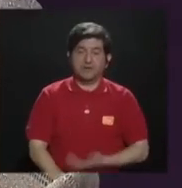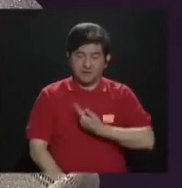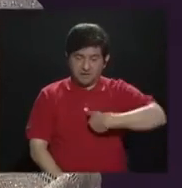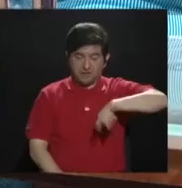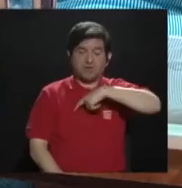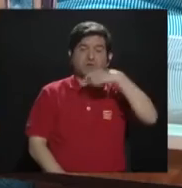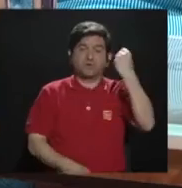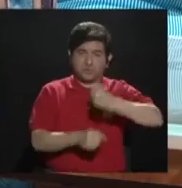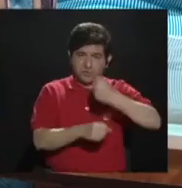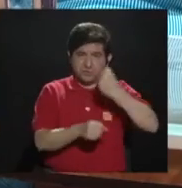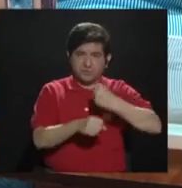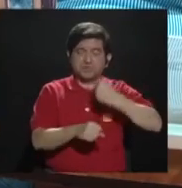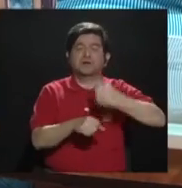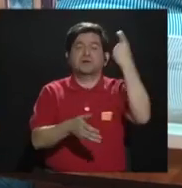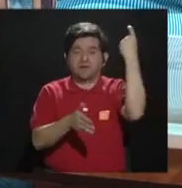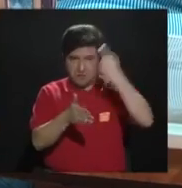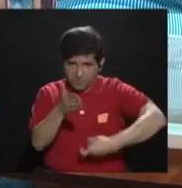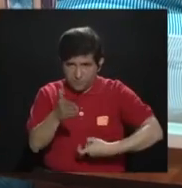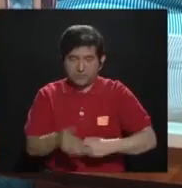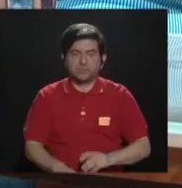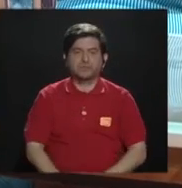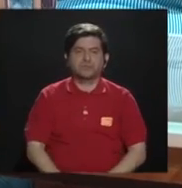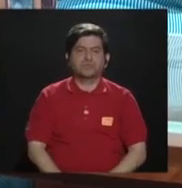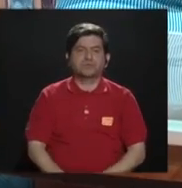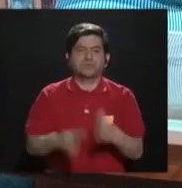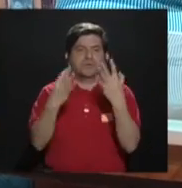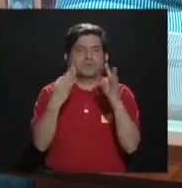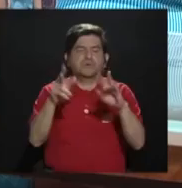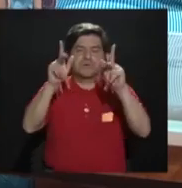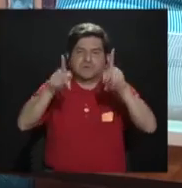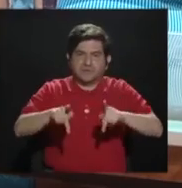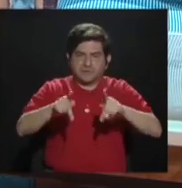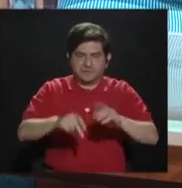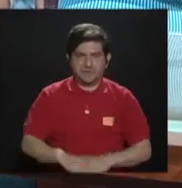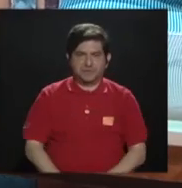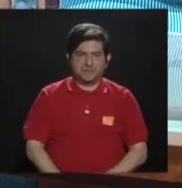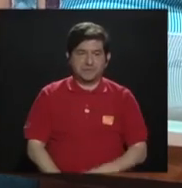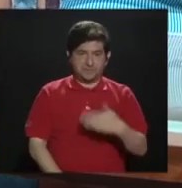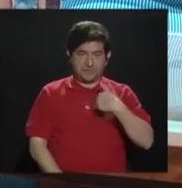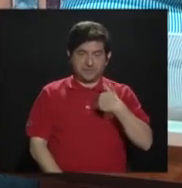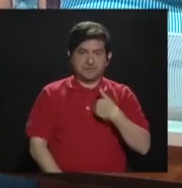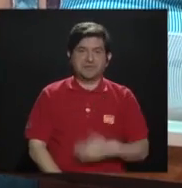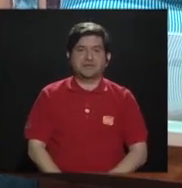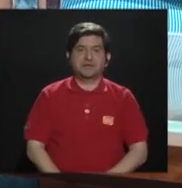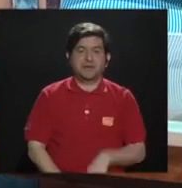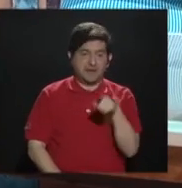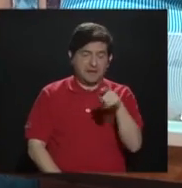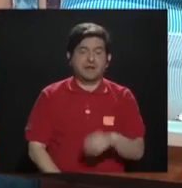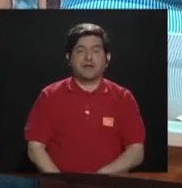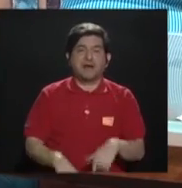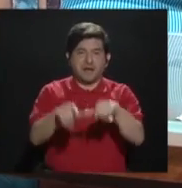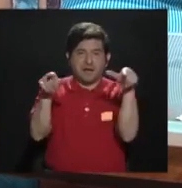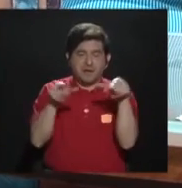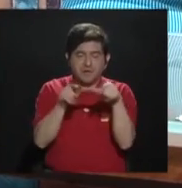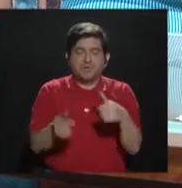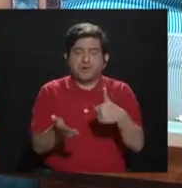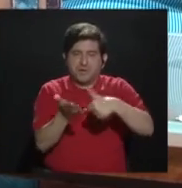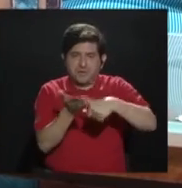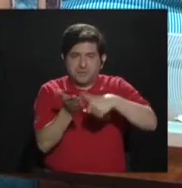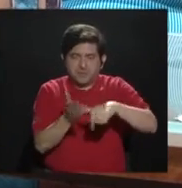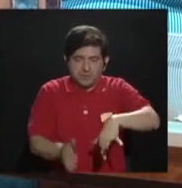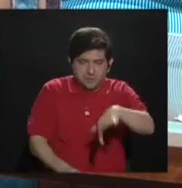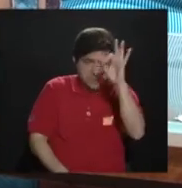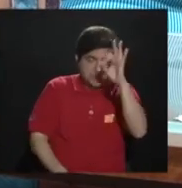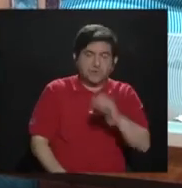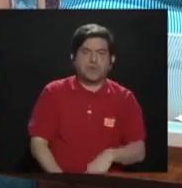tenemos que trabajar fuertemente para poder que las personas que vayan a ocupar puestos de elección popular sean personas que